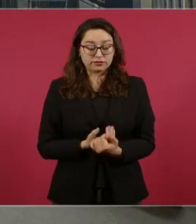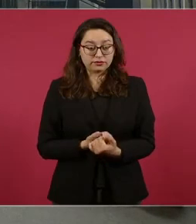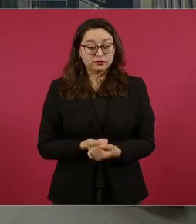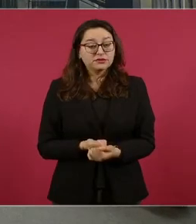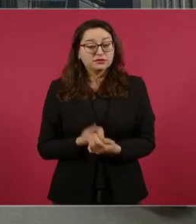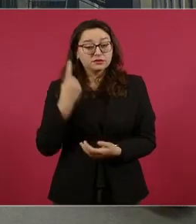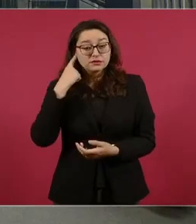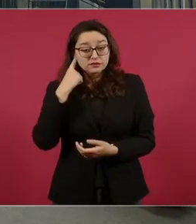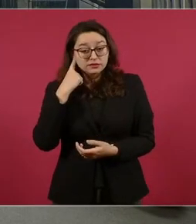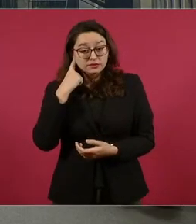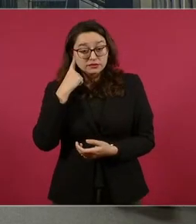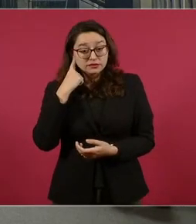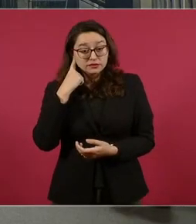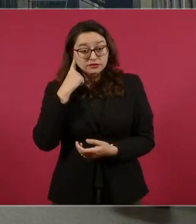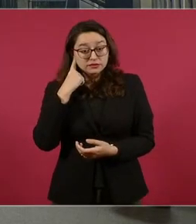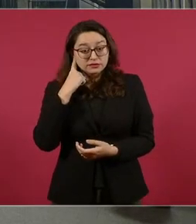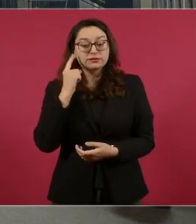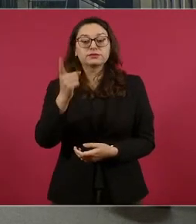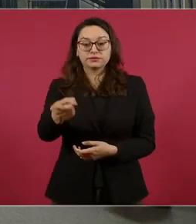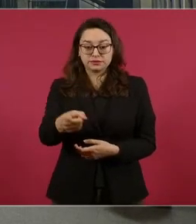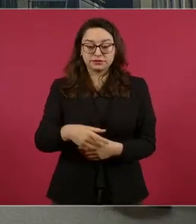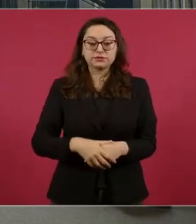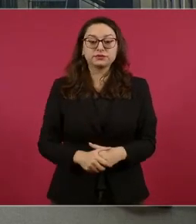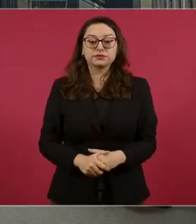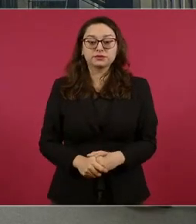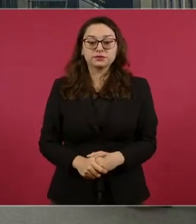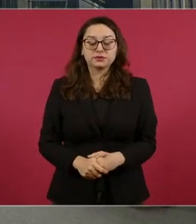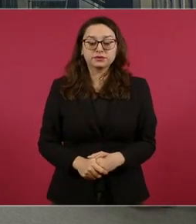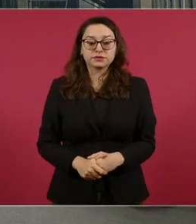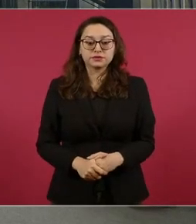Ah Ándale vamos